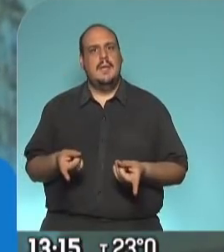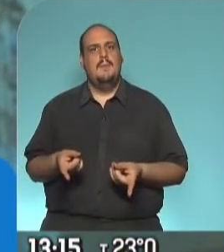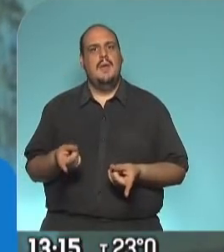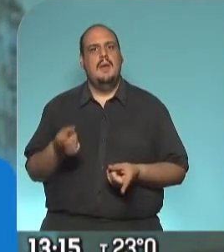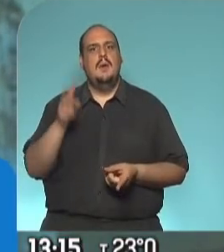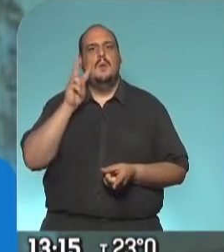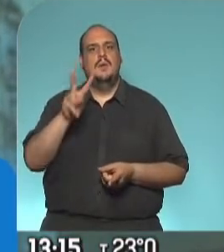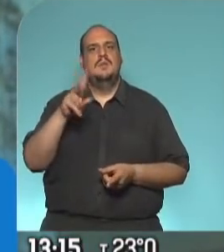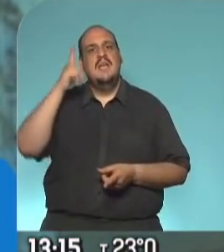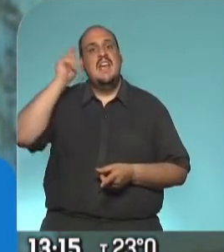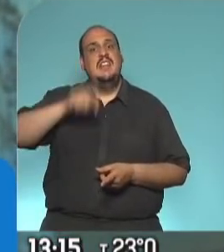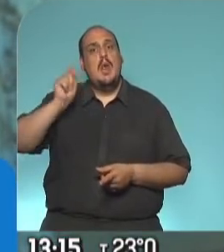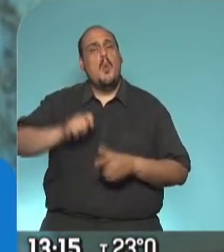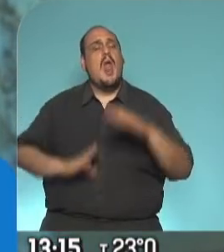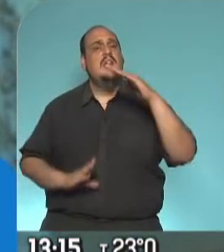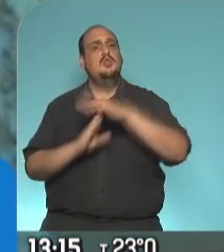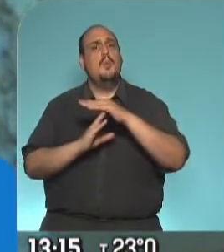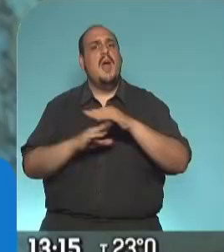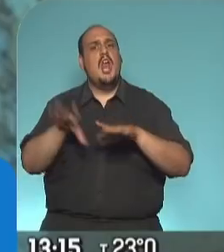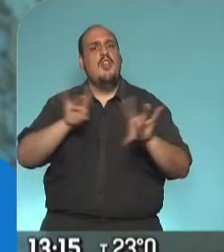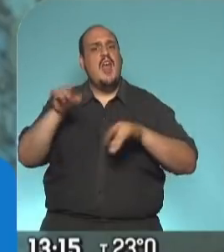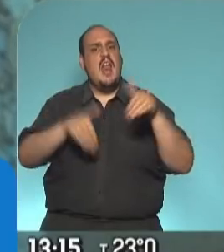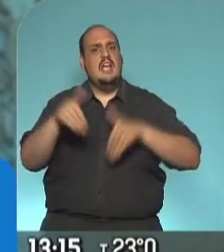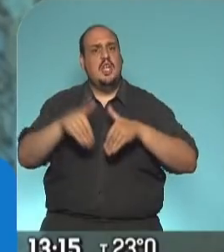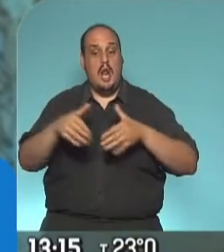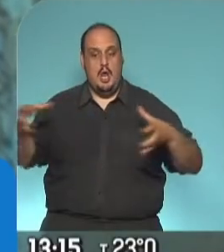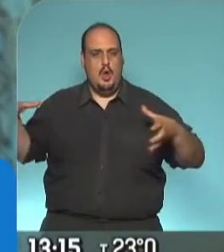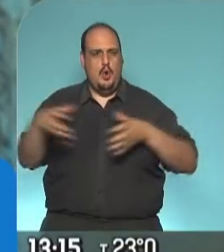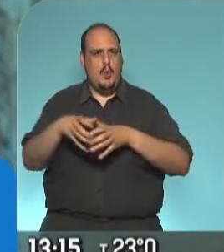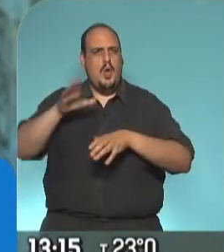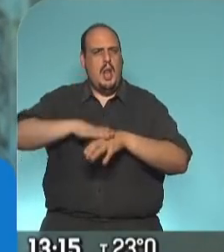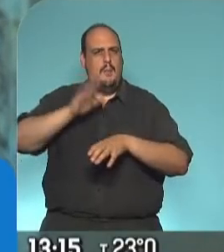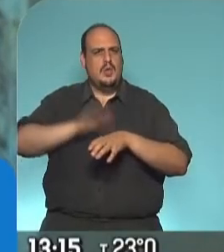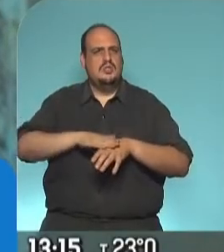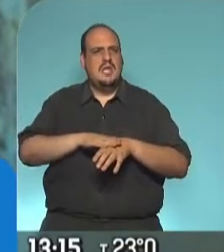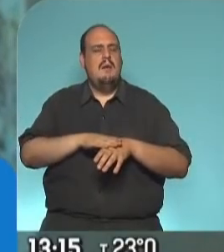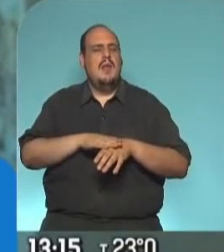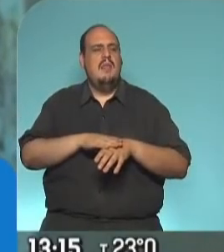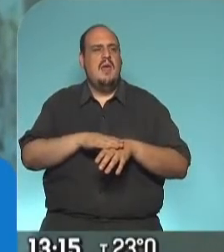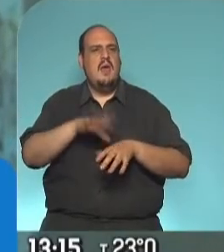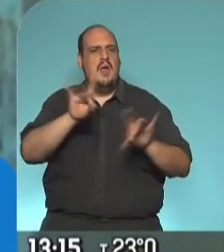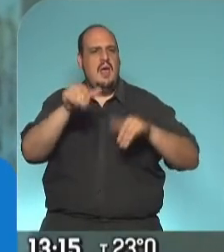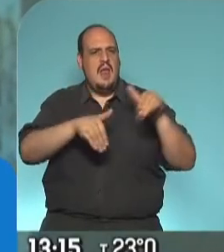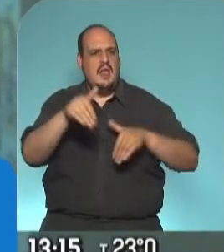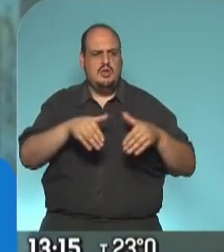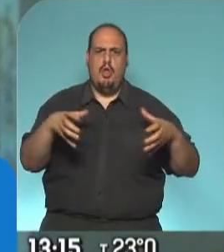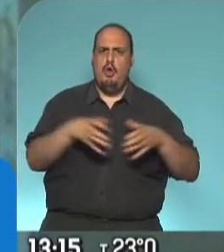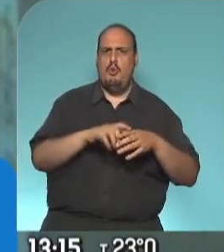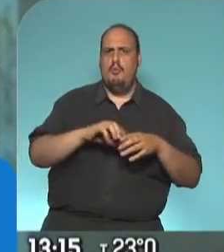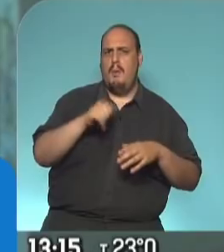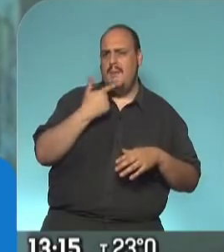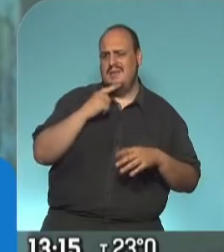del Tribunal Superior Electoral, justamente el cuerpo encargado de la elección, que también ha sido muy cuestionado por el MAS. Vemos los testimonios